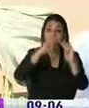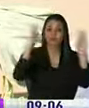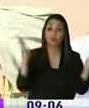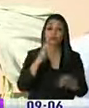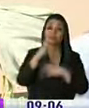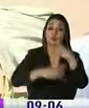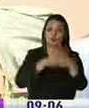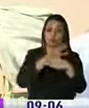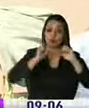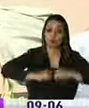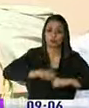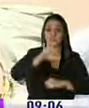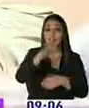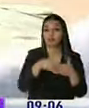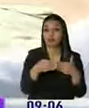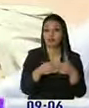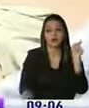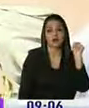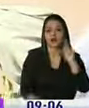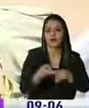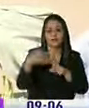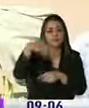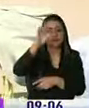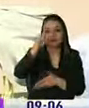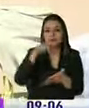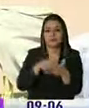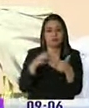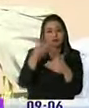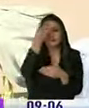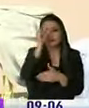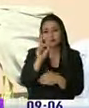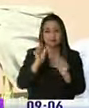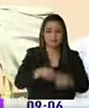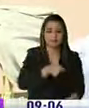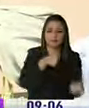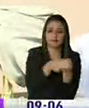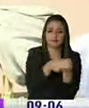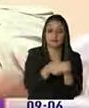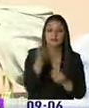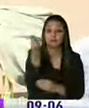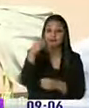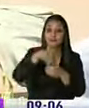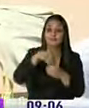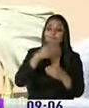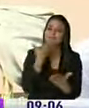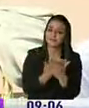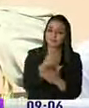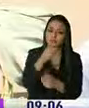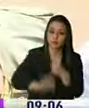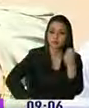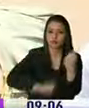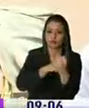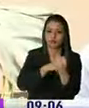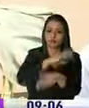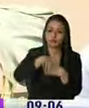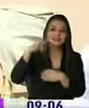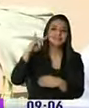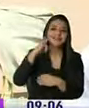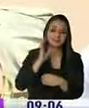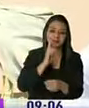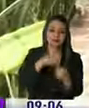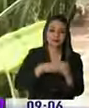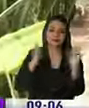Pueden aportar desde $5 hasta $1,000, lo que ustedes quieran aportar. Realmente les agradecemos mucho nosotros y todas las niñas que forman